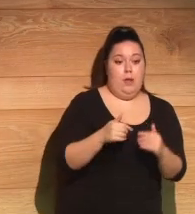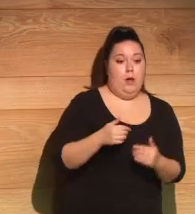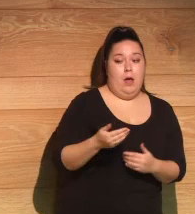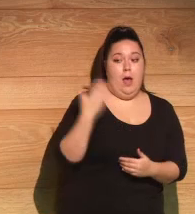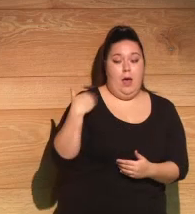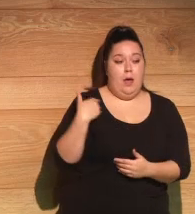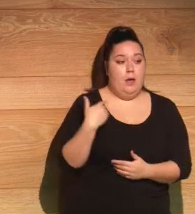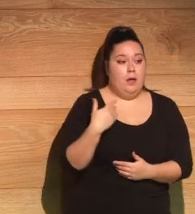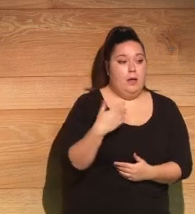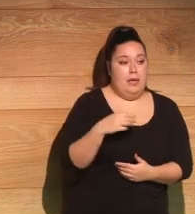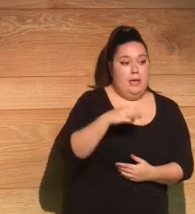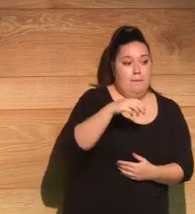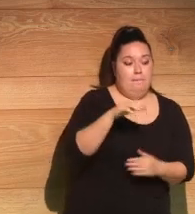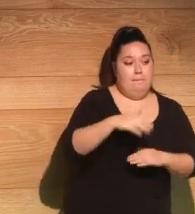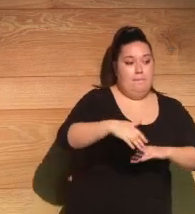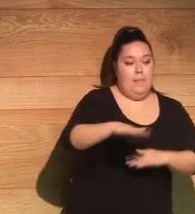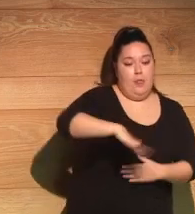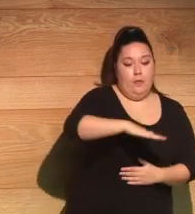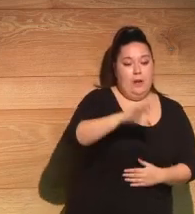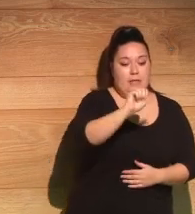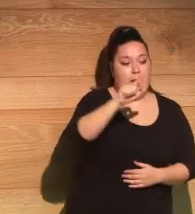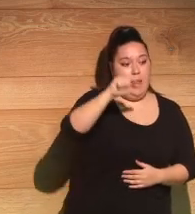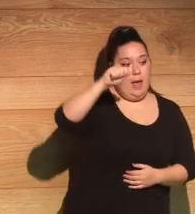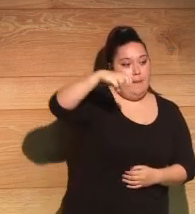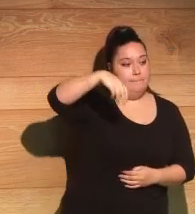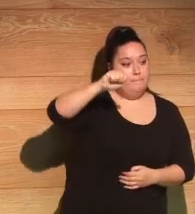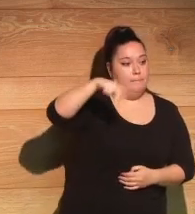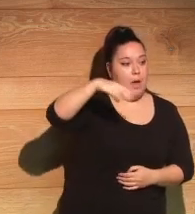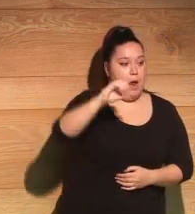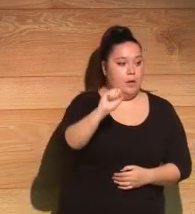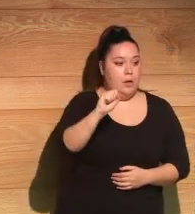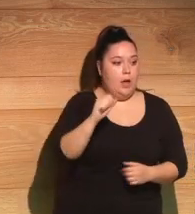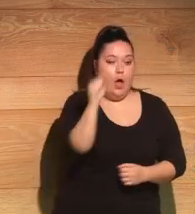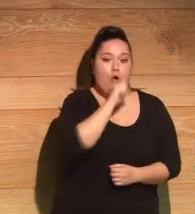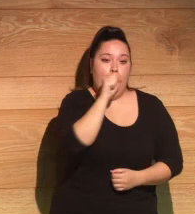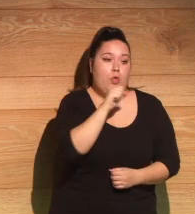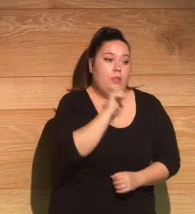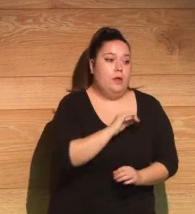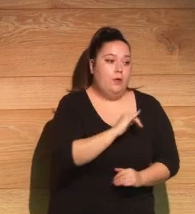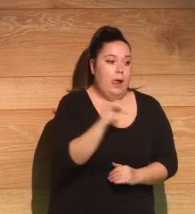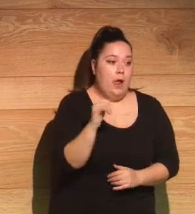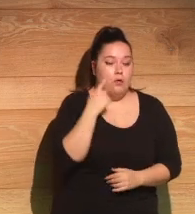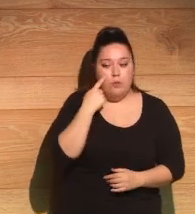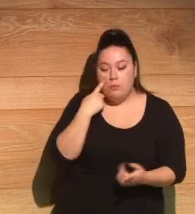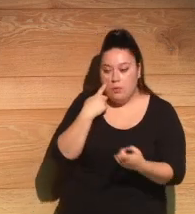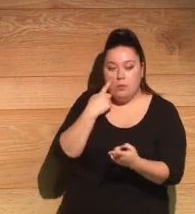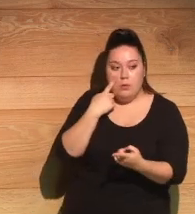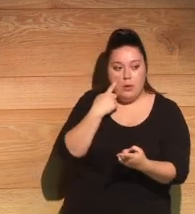de Salamanca y la verdad es que la relación que había en las terrazas de señoras y señores de